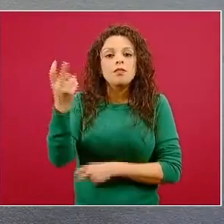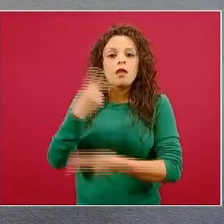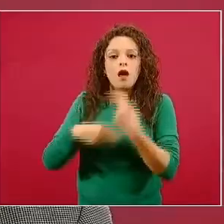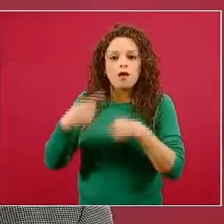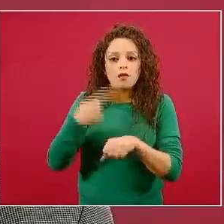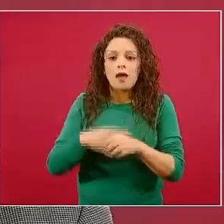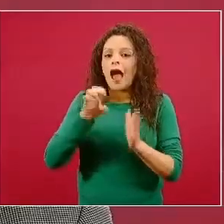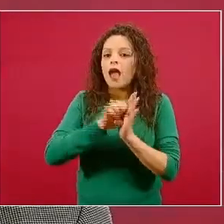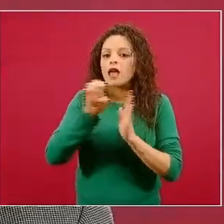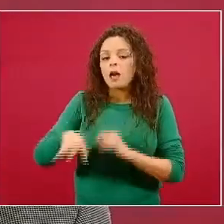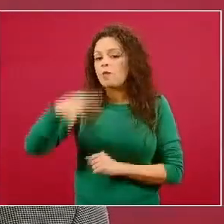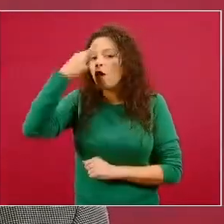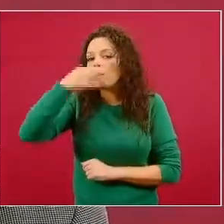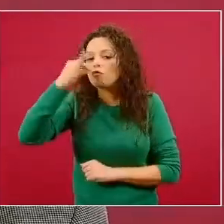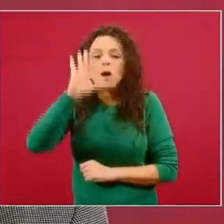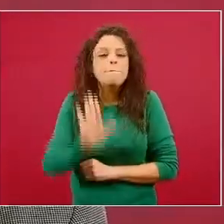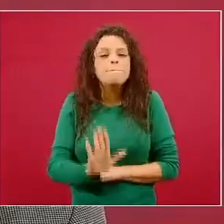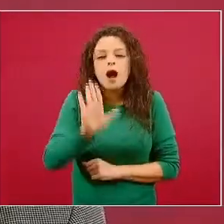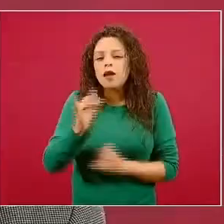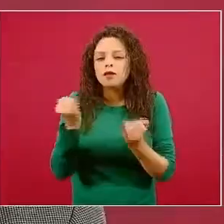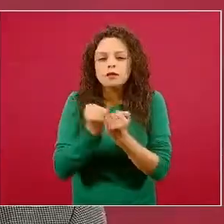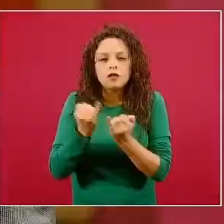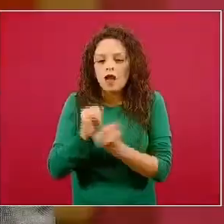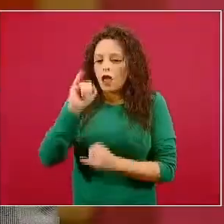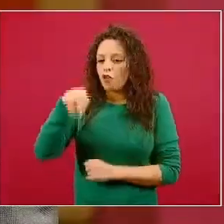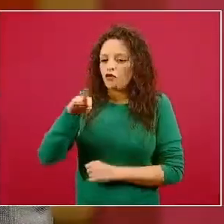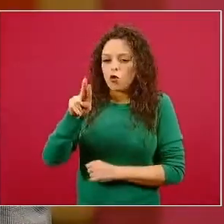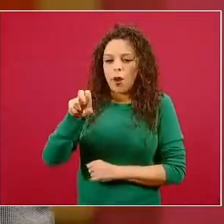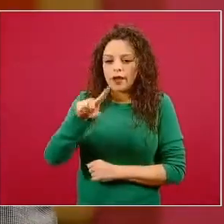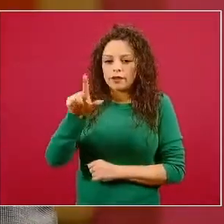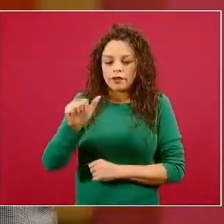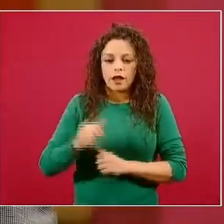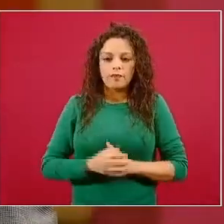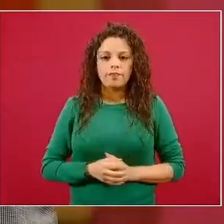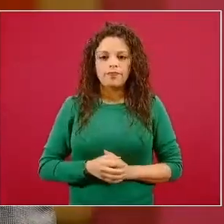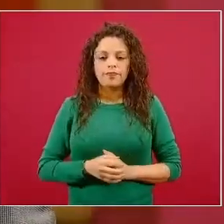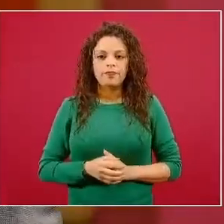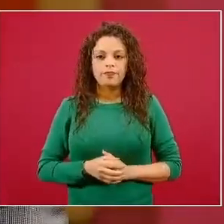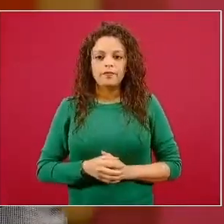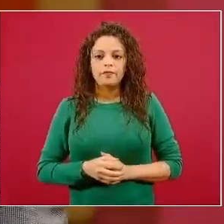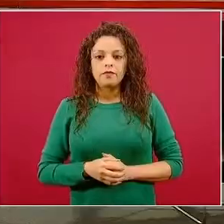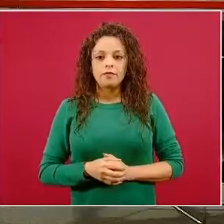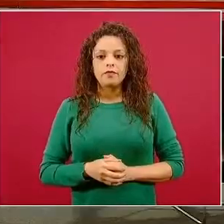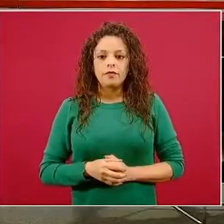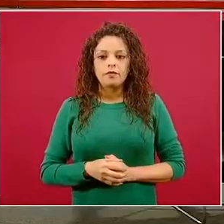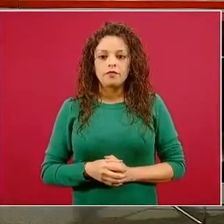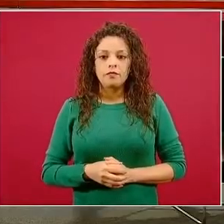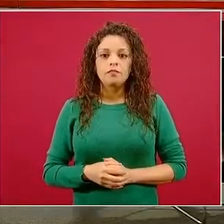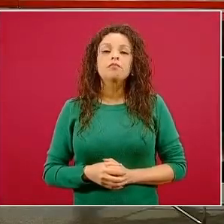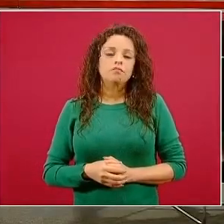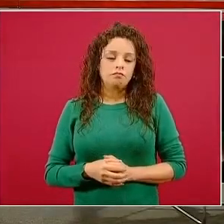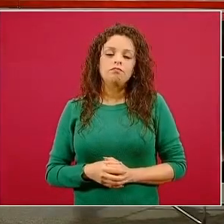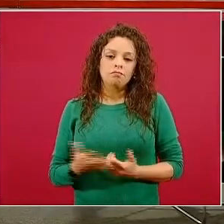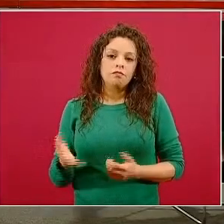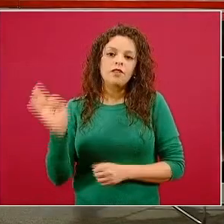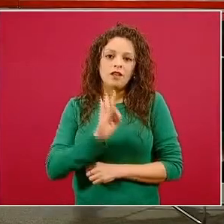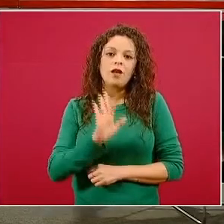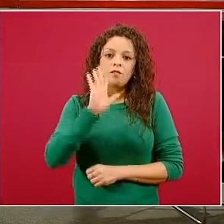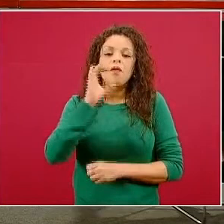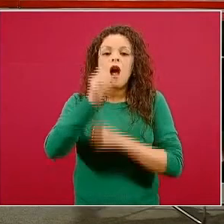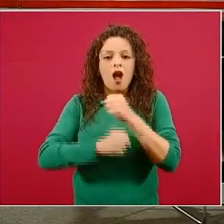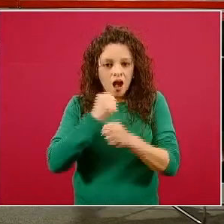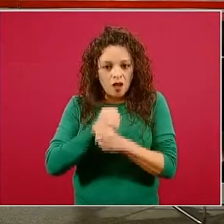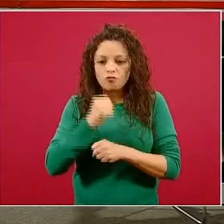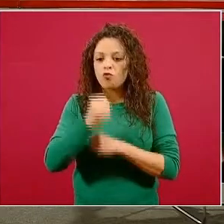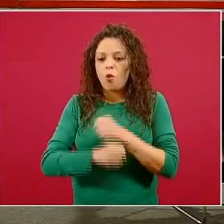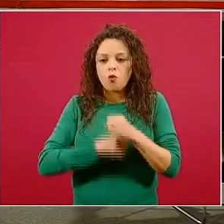sentido se incorpore como un episodio más semejante a la influenza que nos acompañe todos los años, posiblemente durante la